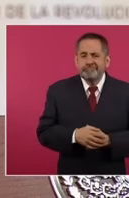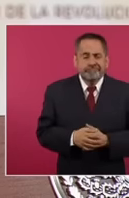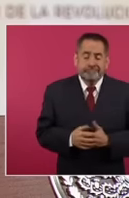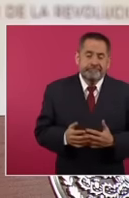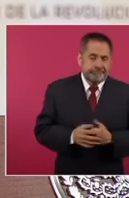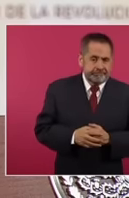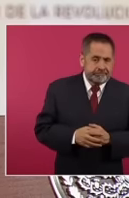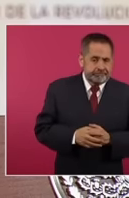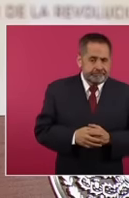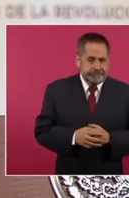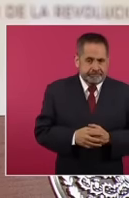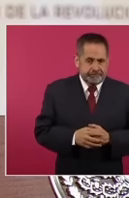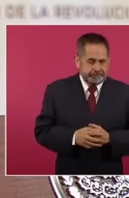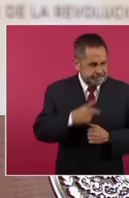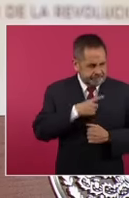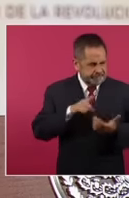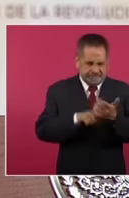con